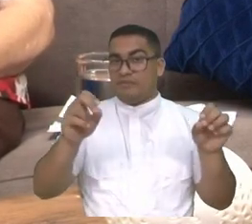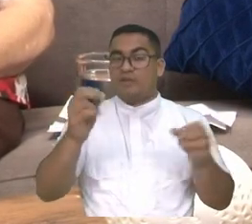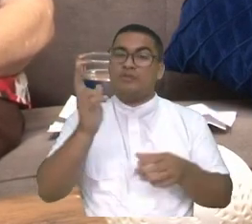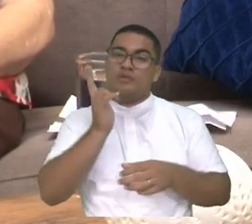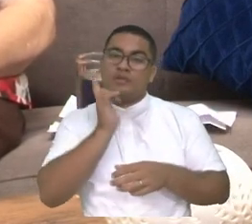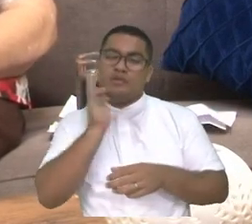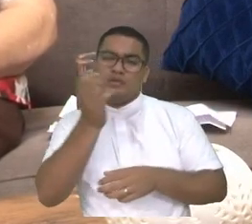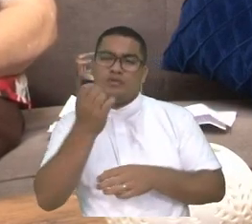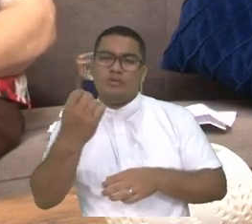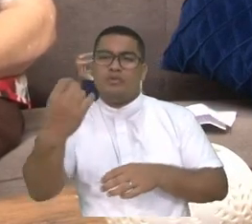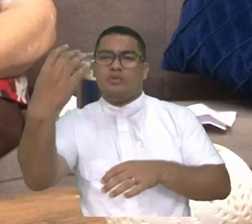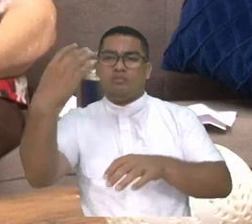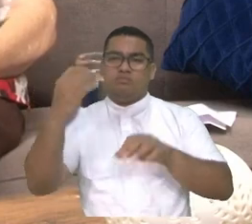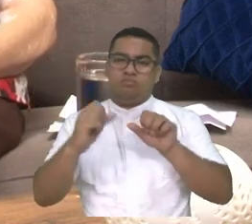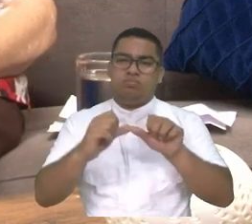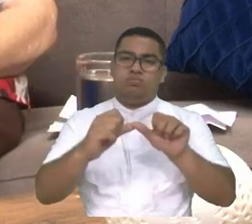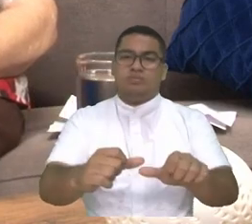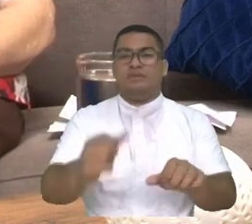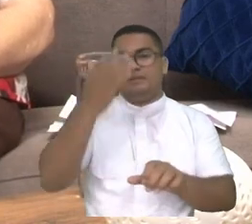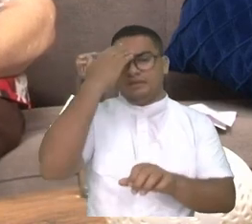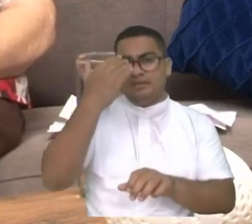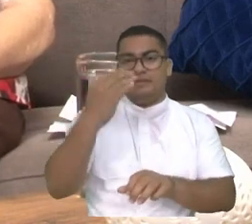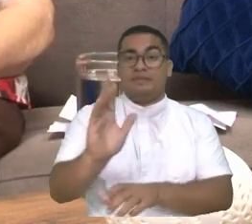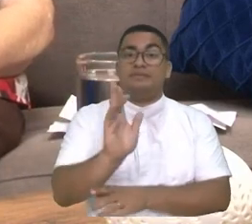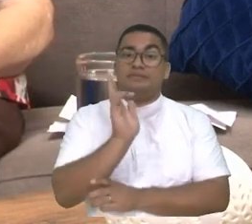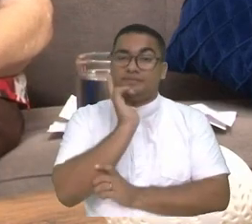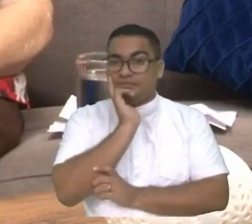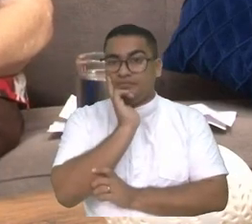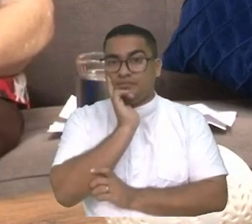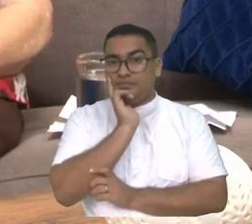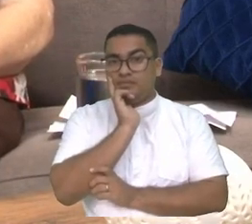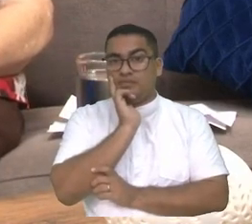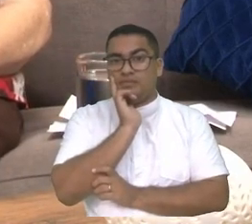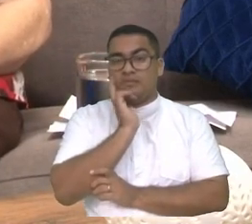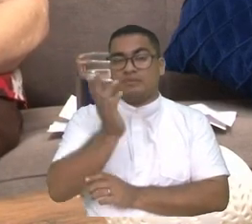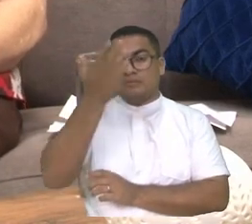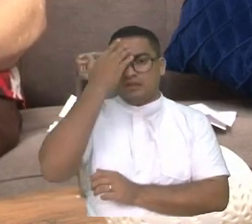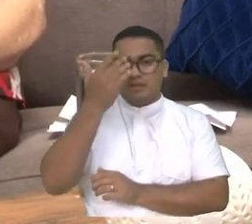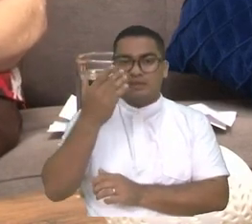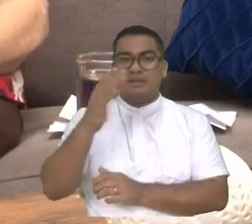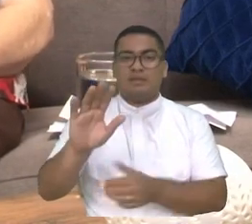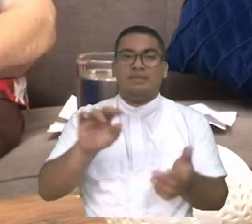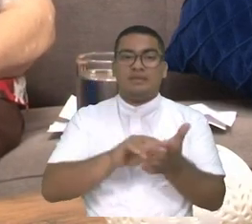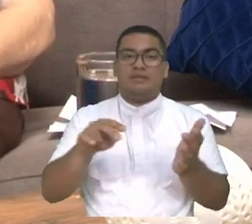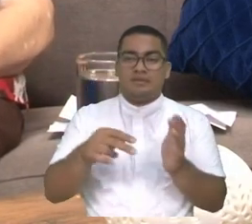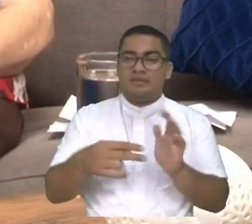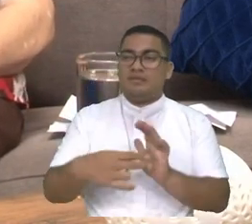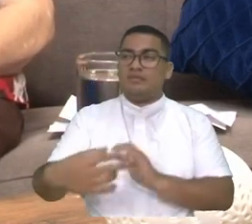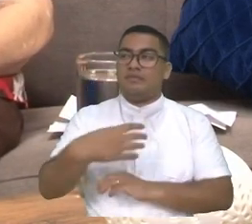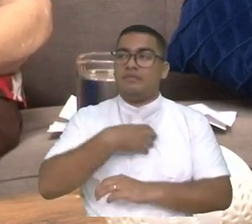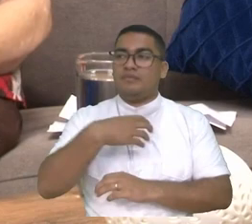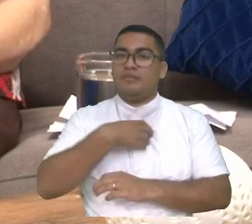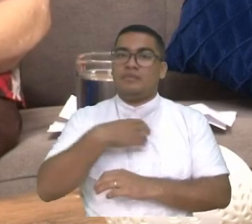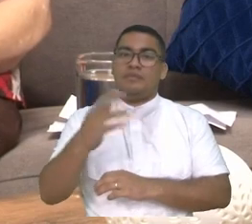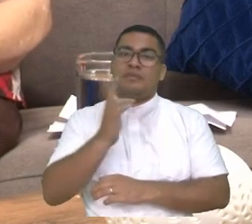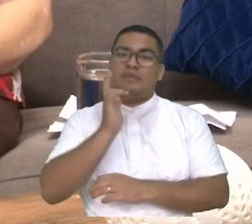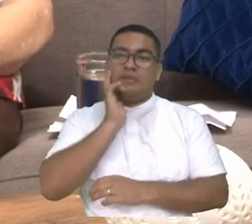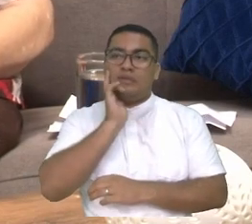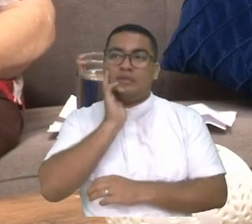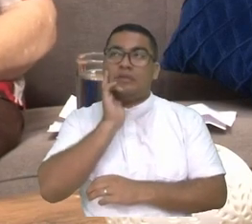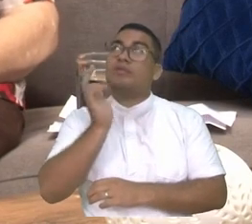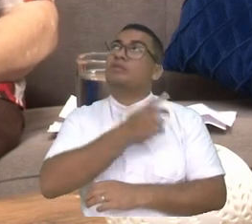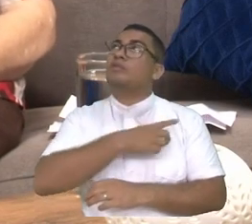apaga y que él supo desde el principio saber que era designado por un ser